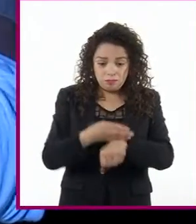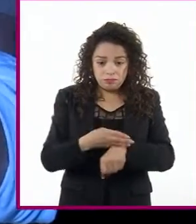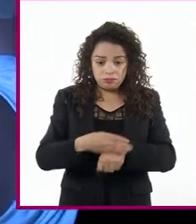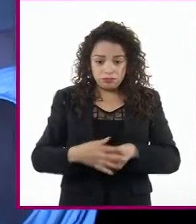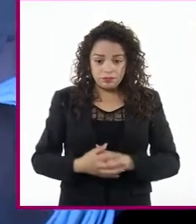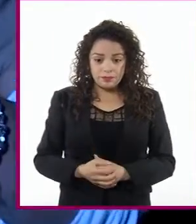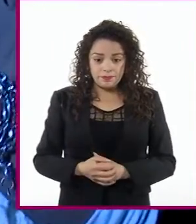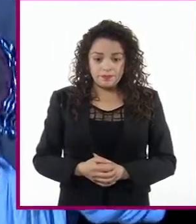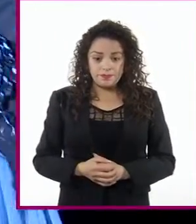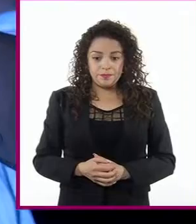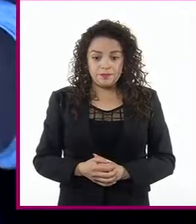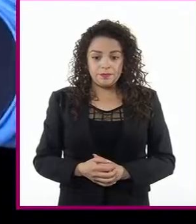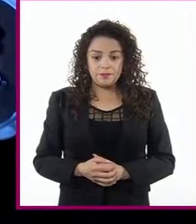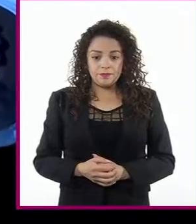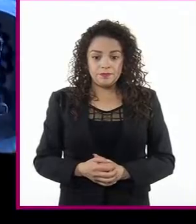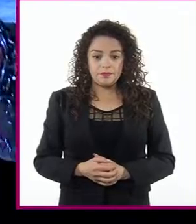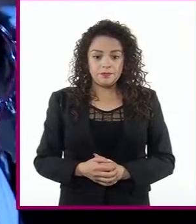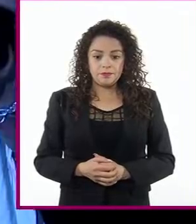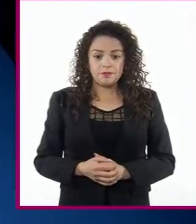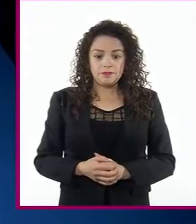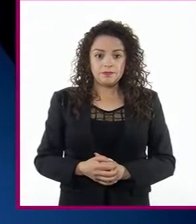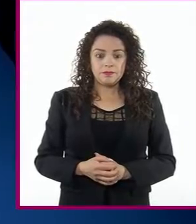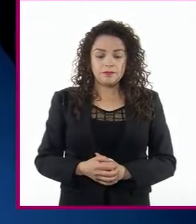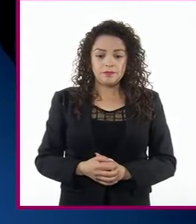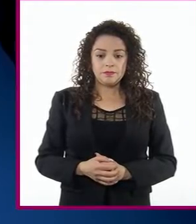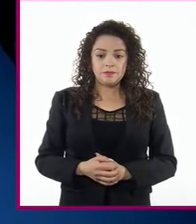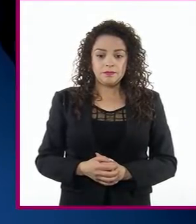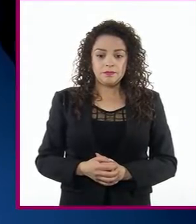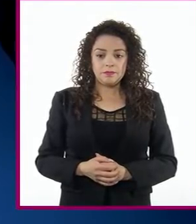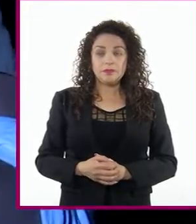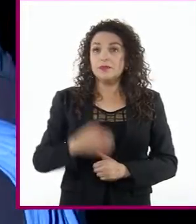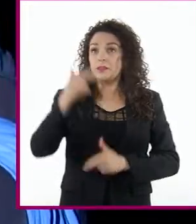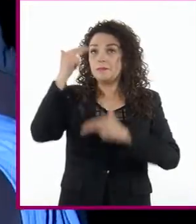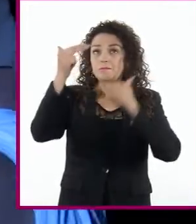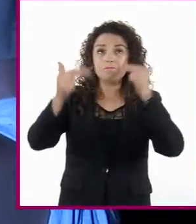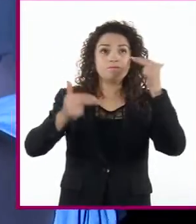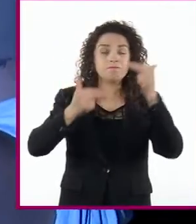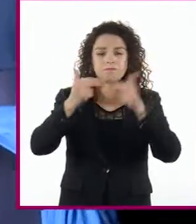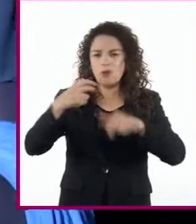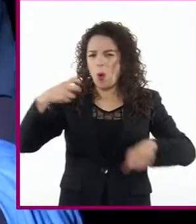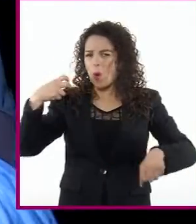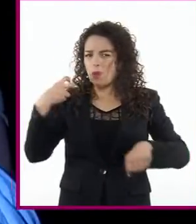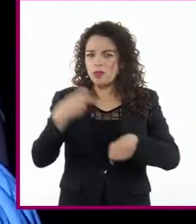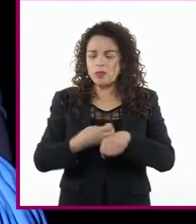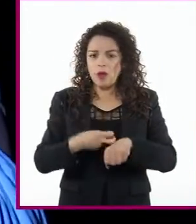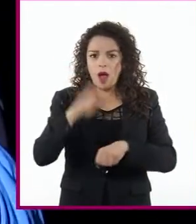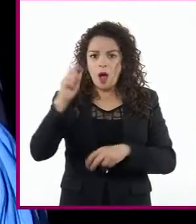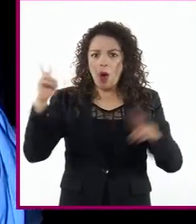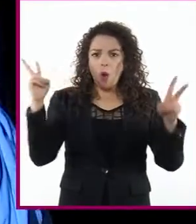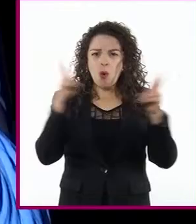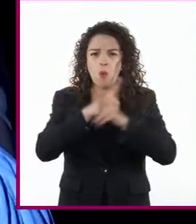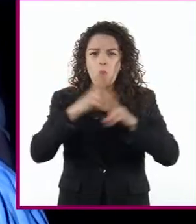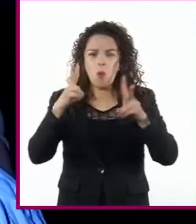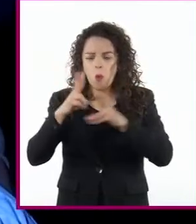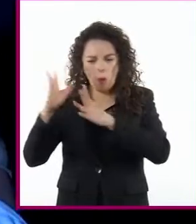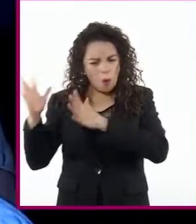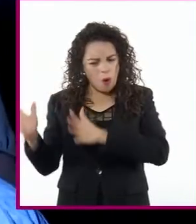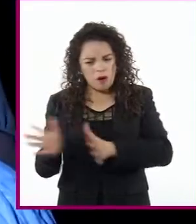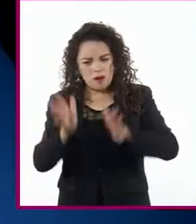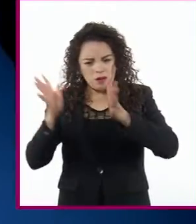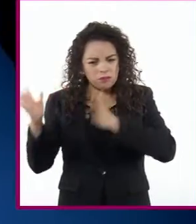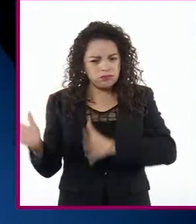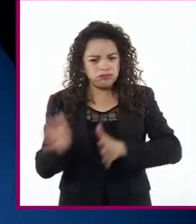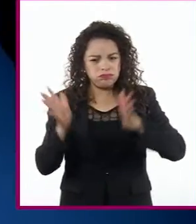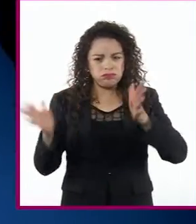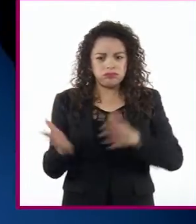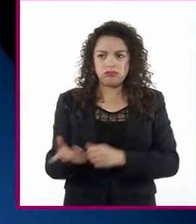¡Nube indecible, indomable! ¡Empujada por el viento del desastre! ¡Desechado de